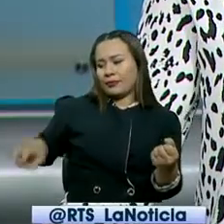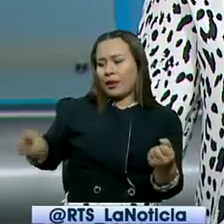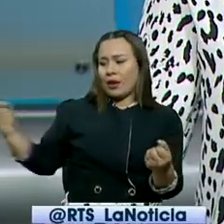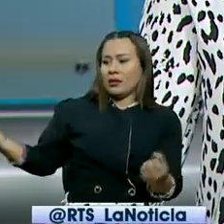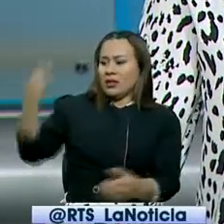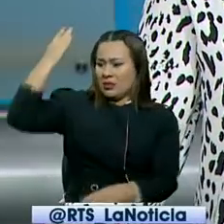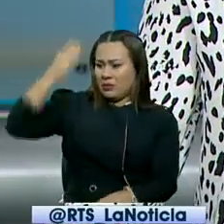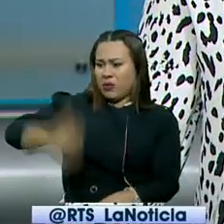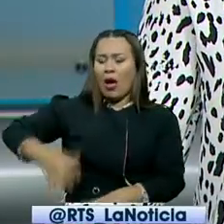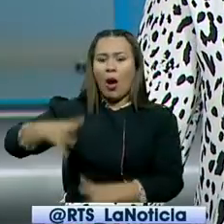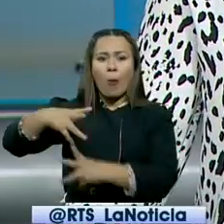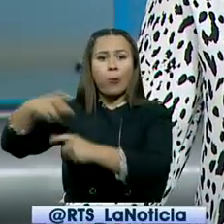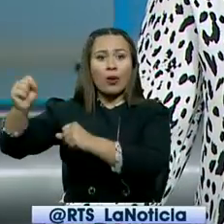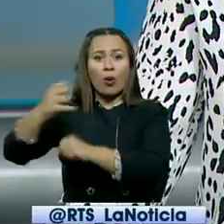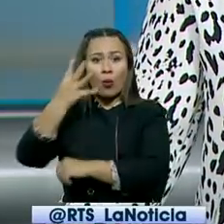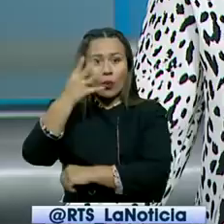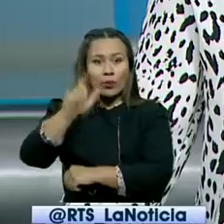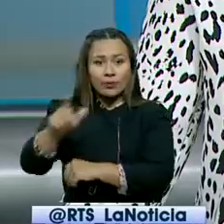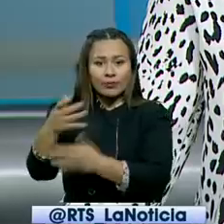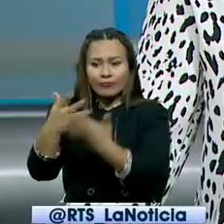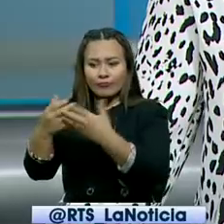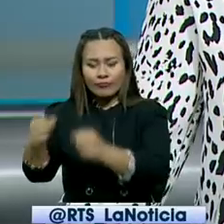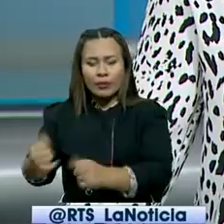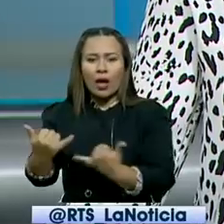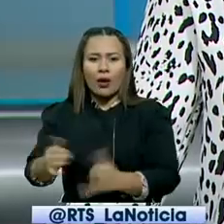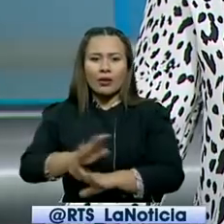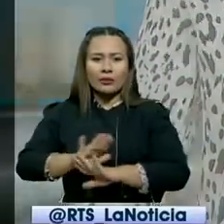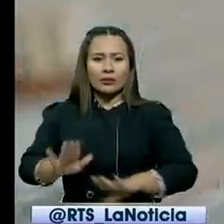4 involucrados fueron detenidos tras un operativo.